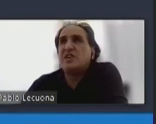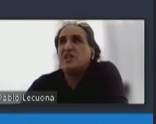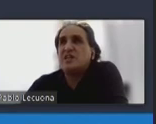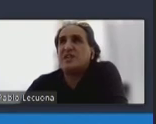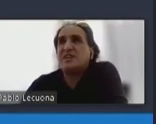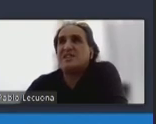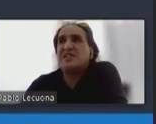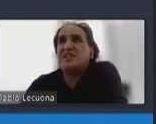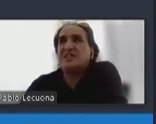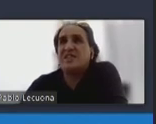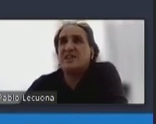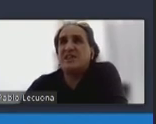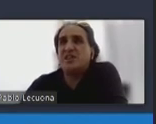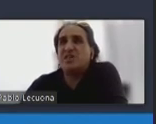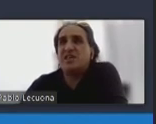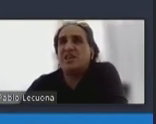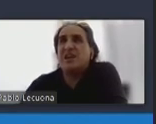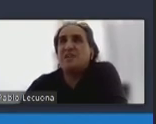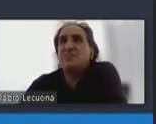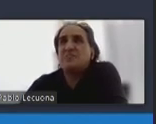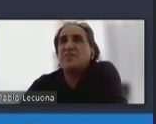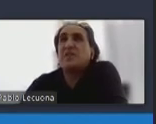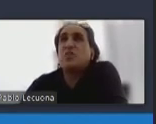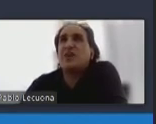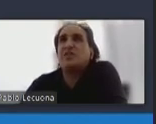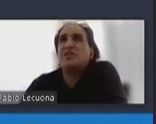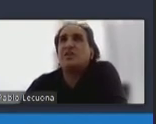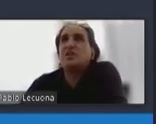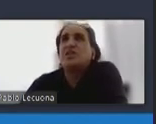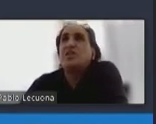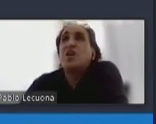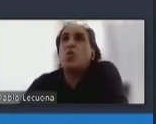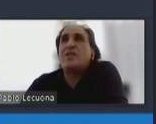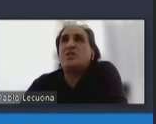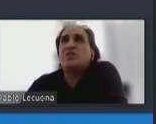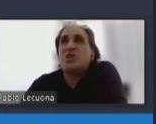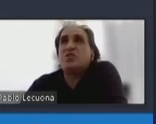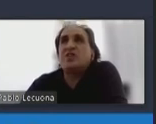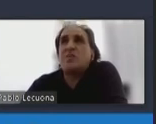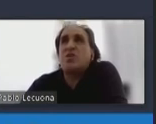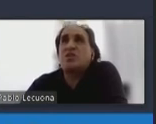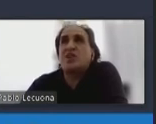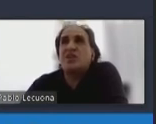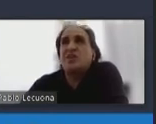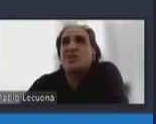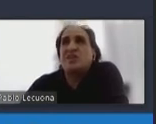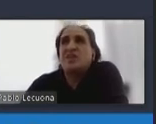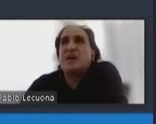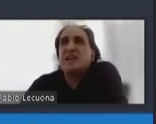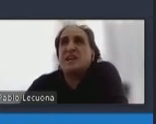se realizan desde lo digital. ¿Y cuánto nos encontramos